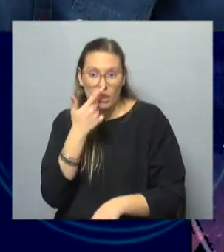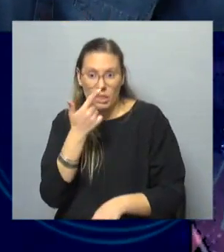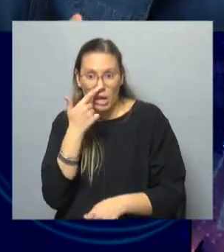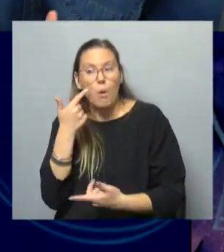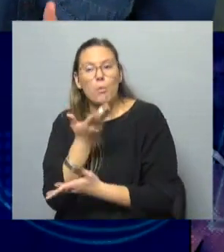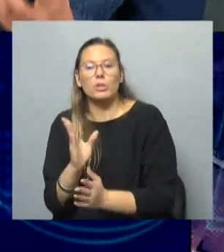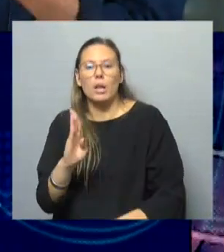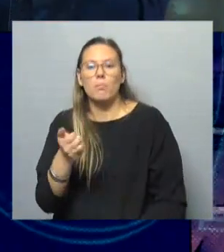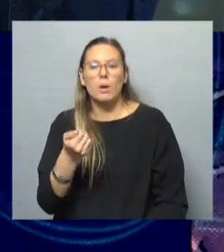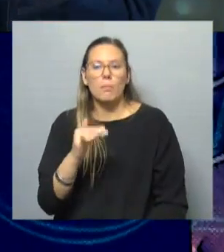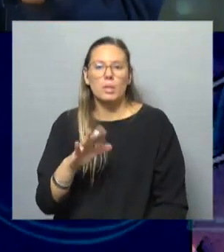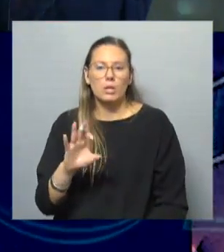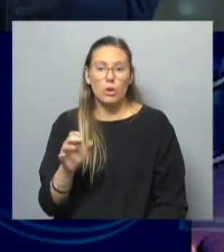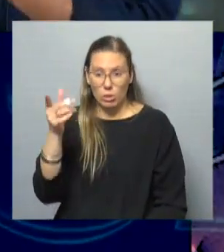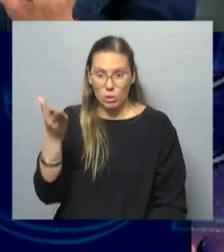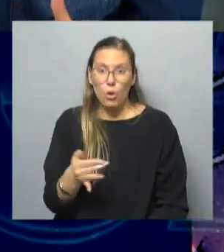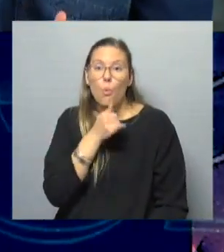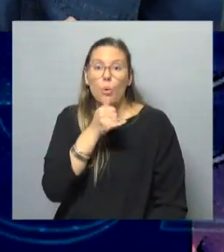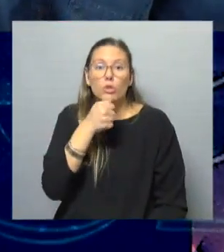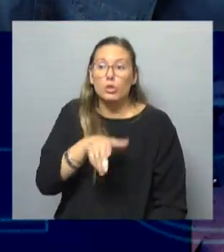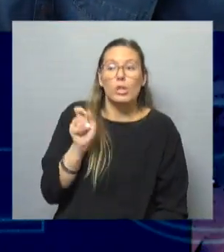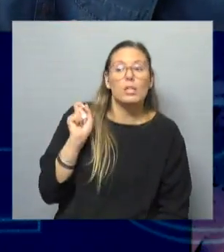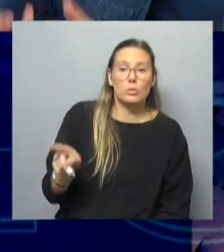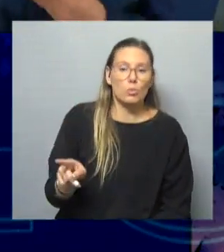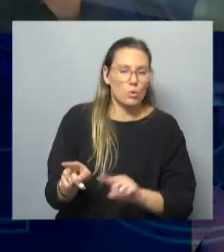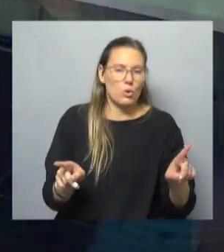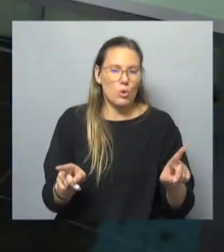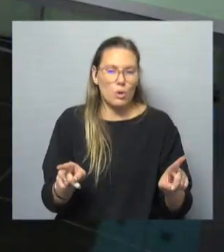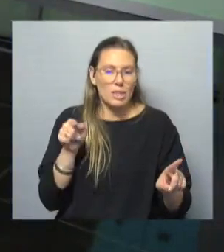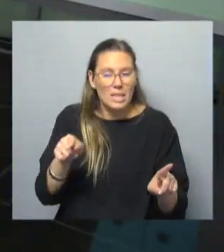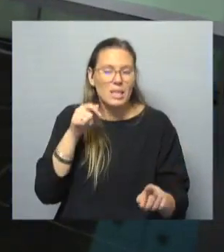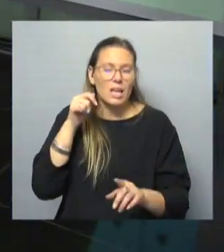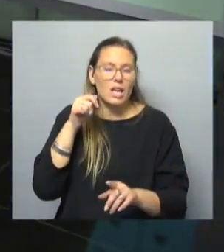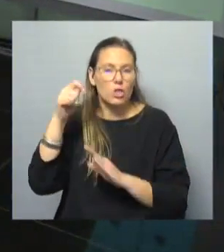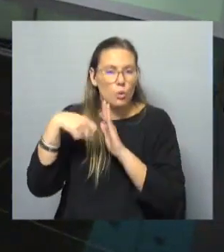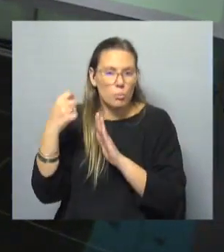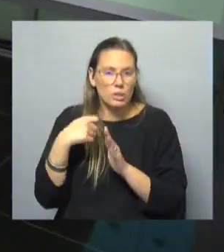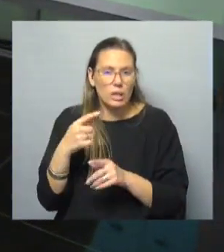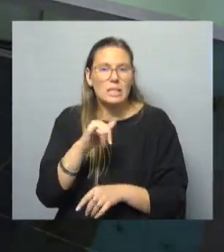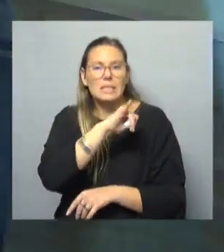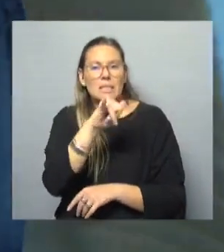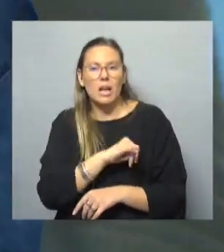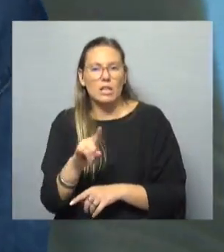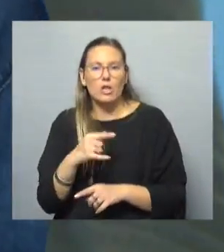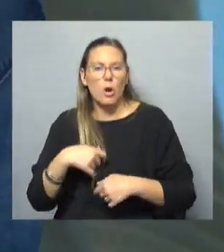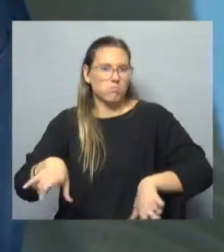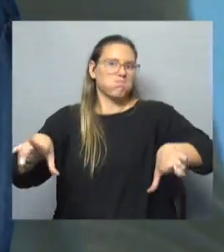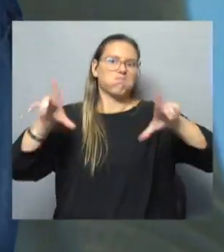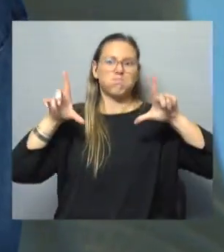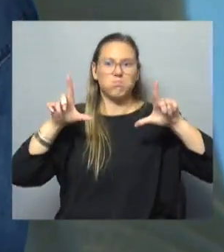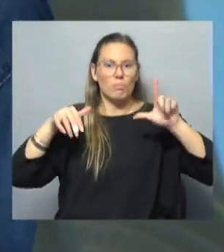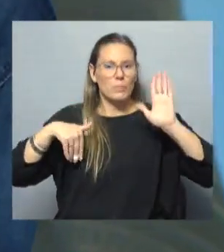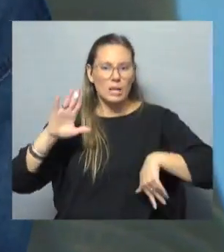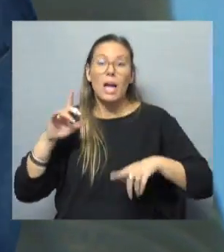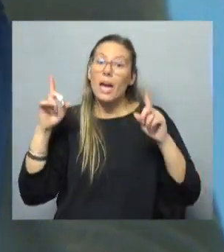poner a Papico, porque lo que cuento es la historia de él, claro. Y la historia de este documental, y que Zita Rosa no se comiera la figura de Papico. Porque claro, era lo es